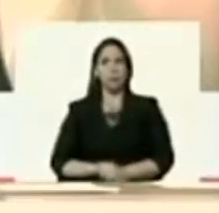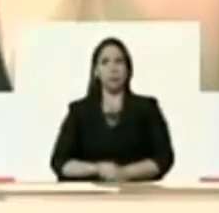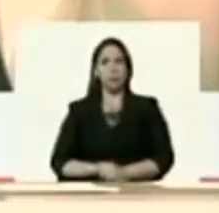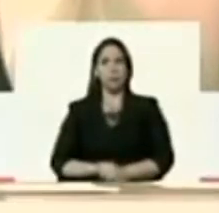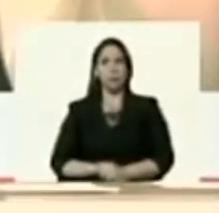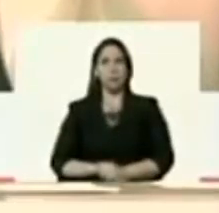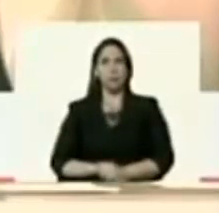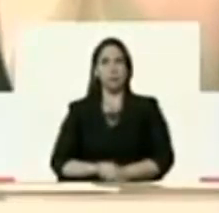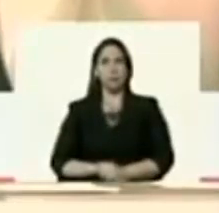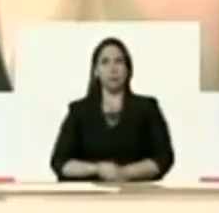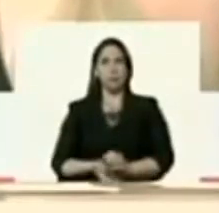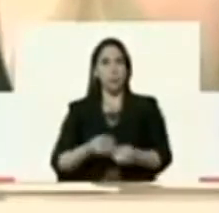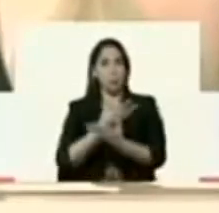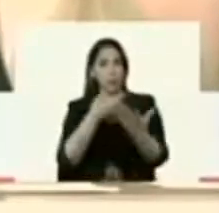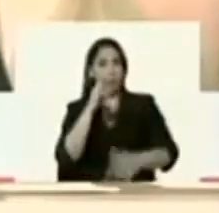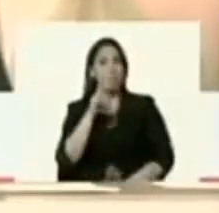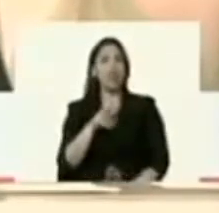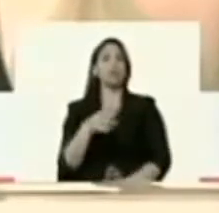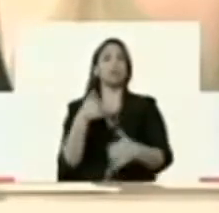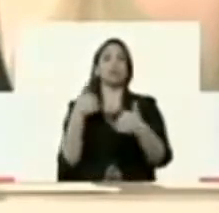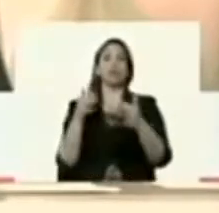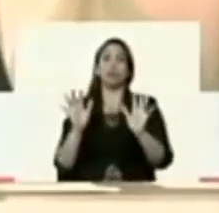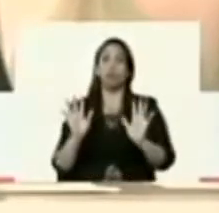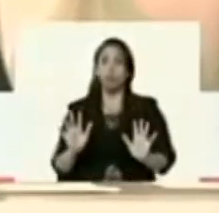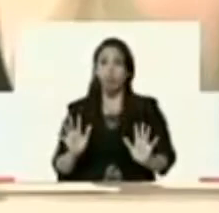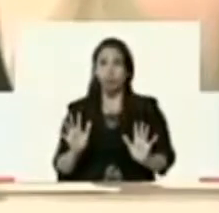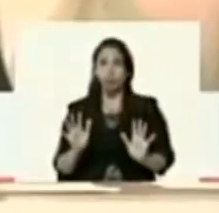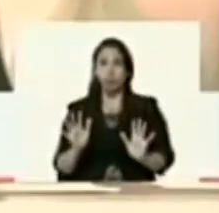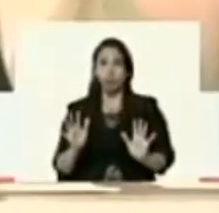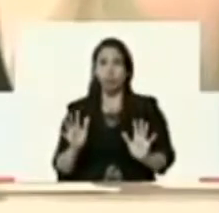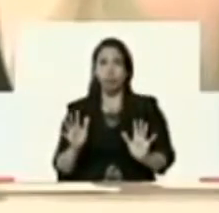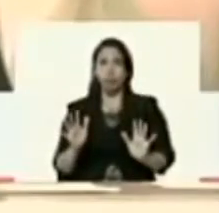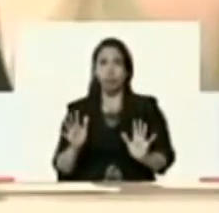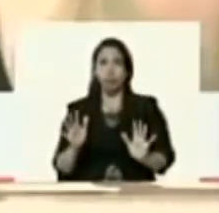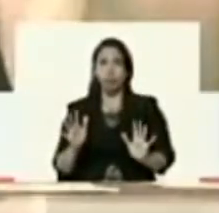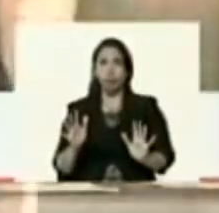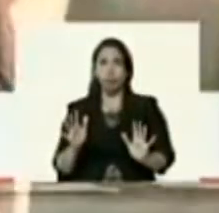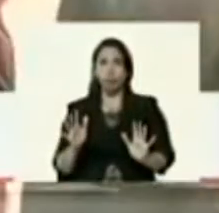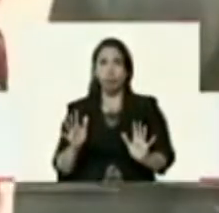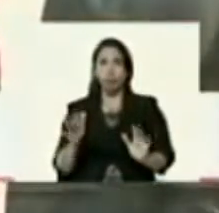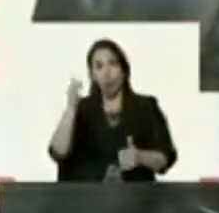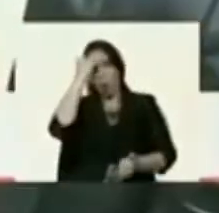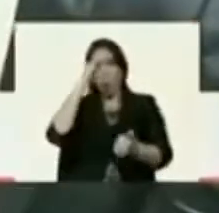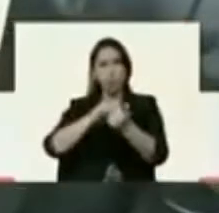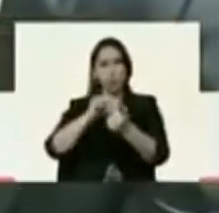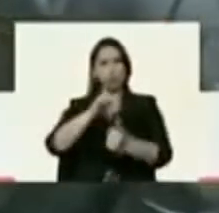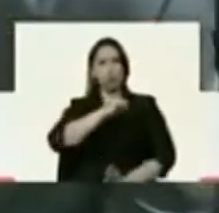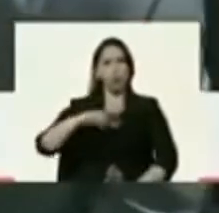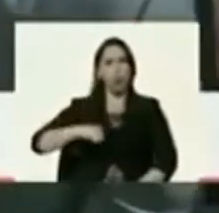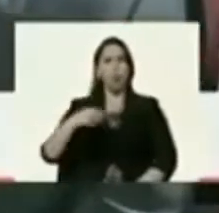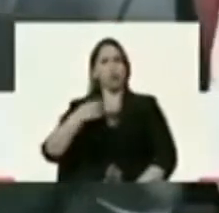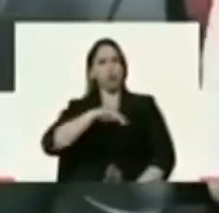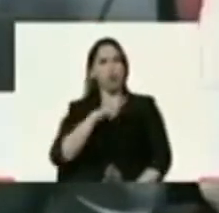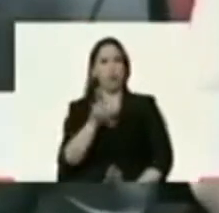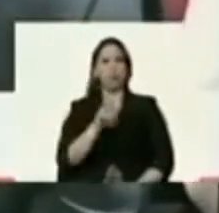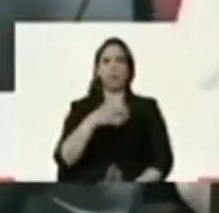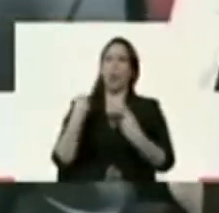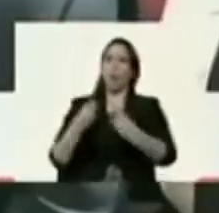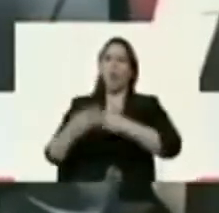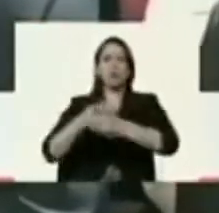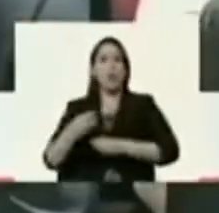Bueno, para que ustedes vean, pues, lo brutos que somos, ¿no? Como dicen por ahí, nosotros somos los brutos. ¿Cómo hacemos?